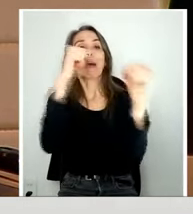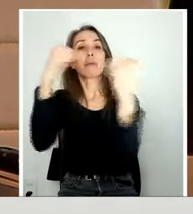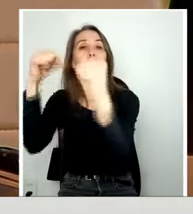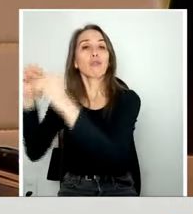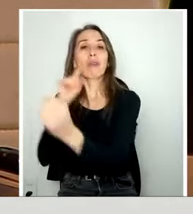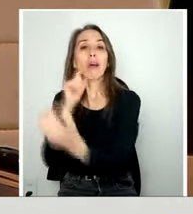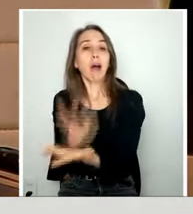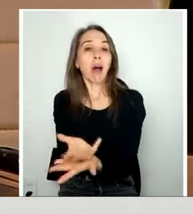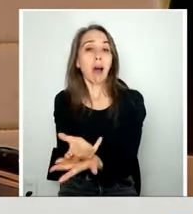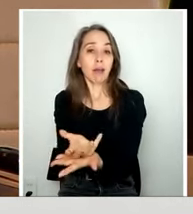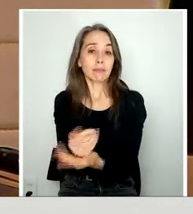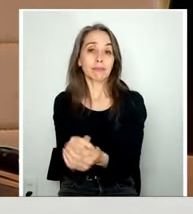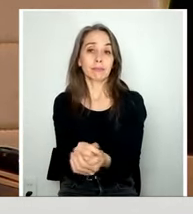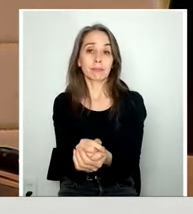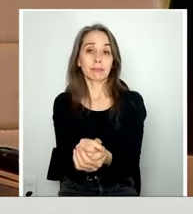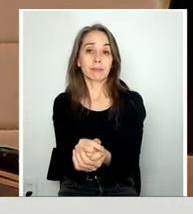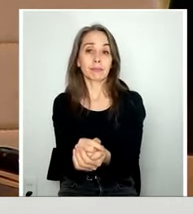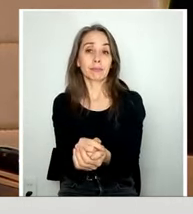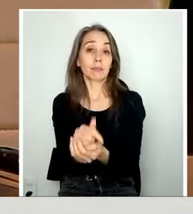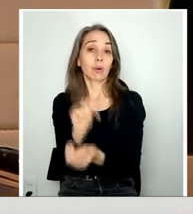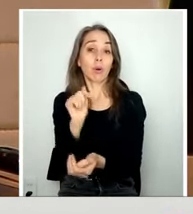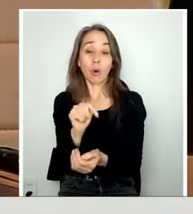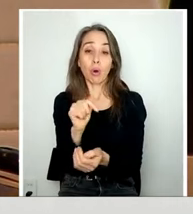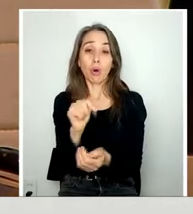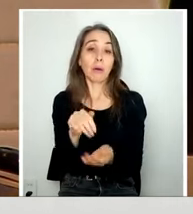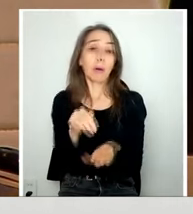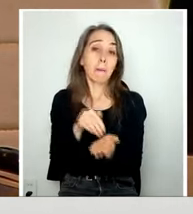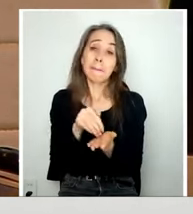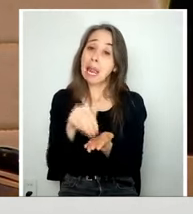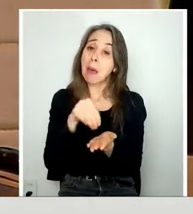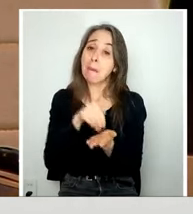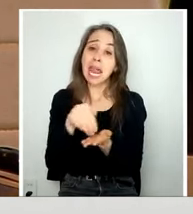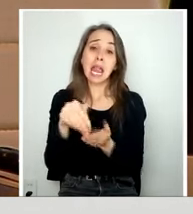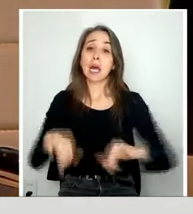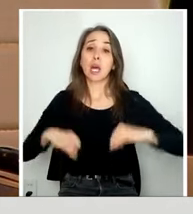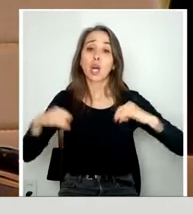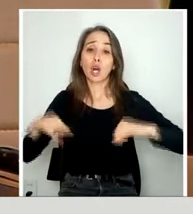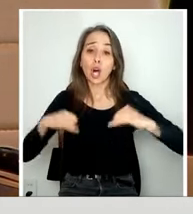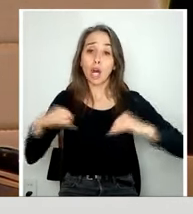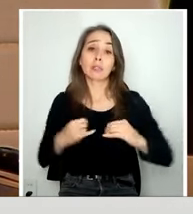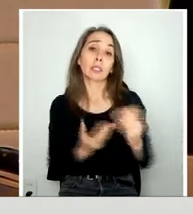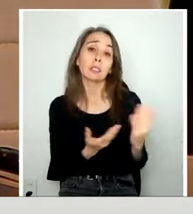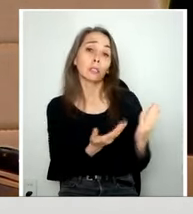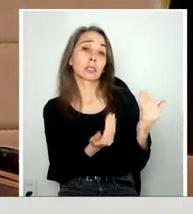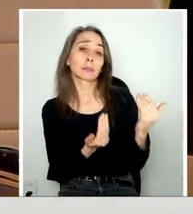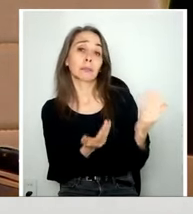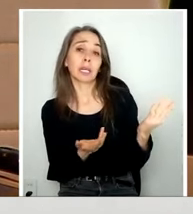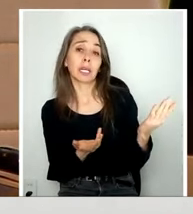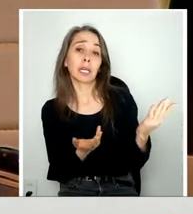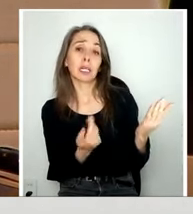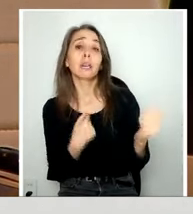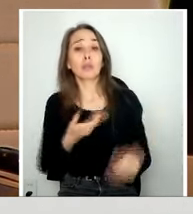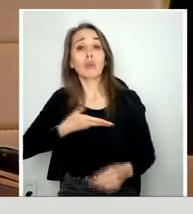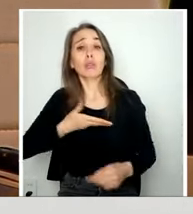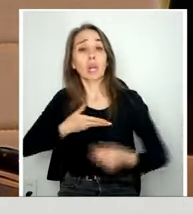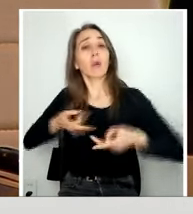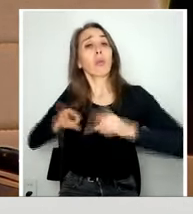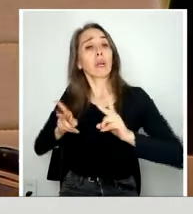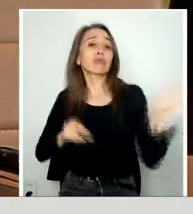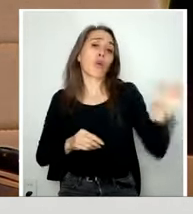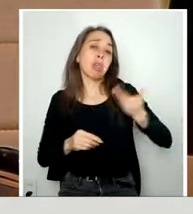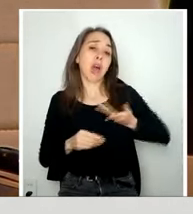existen y que hoy día tienen a miles y miles de jóvenes en nuestro país esperando el derecho cierto y la oportunidad de poder tener